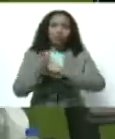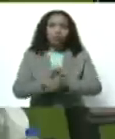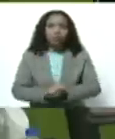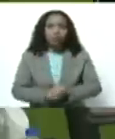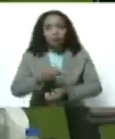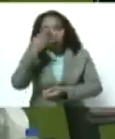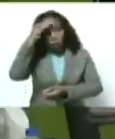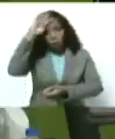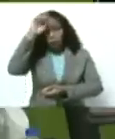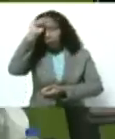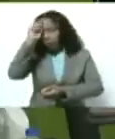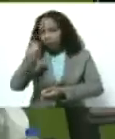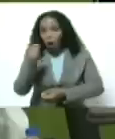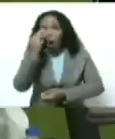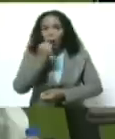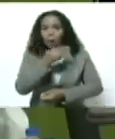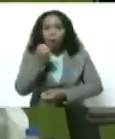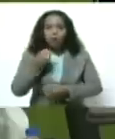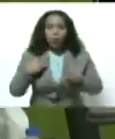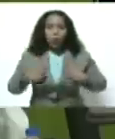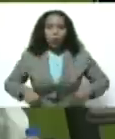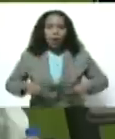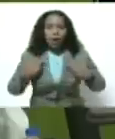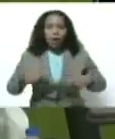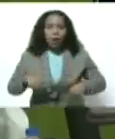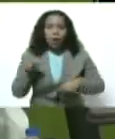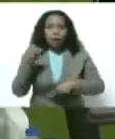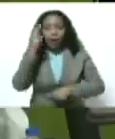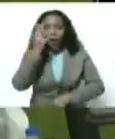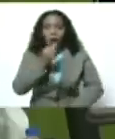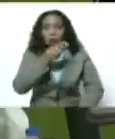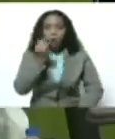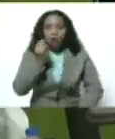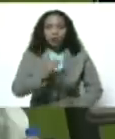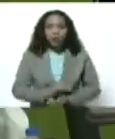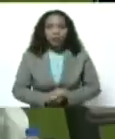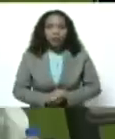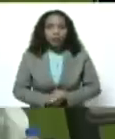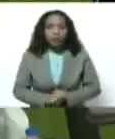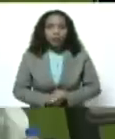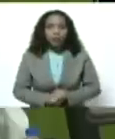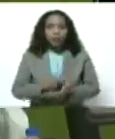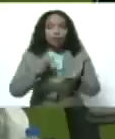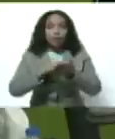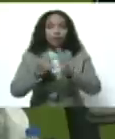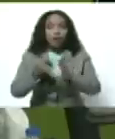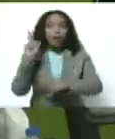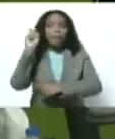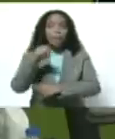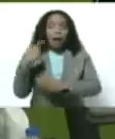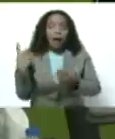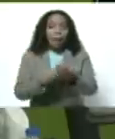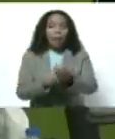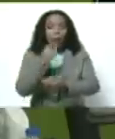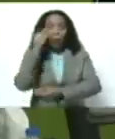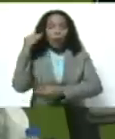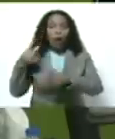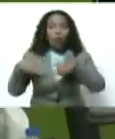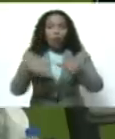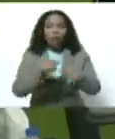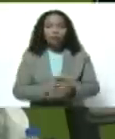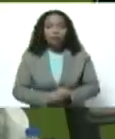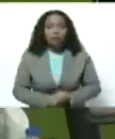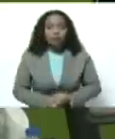Cuba reconoce que su compromiso con la humanidad es un compromiso también con sus hermanos y hermanas de la región.